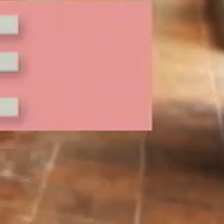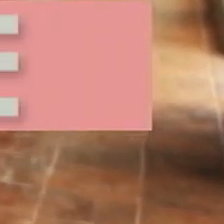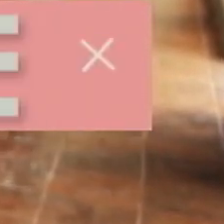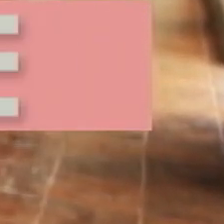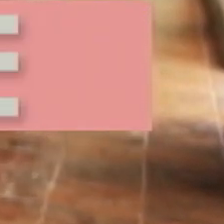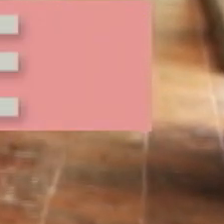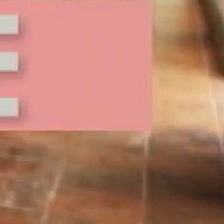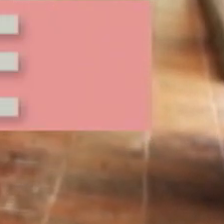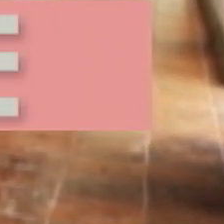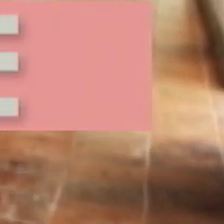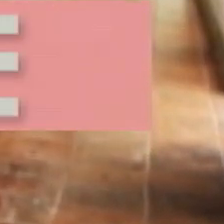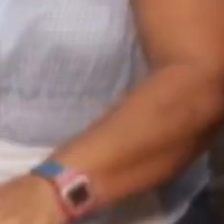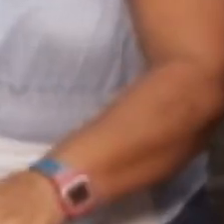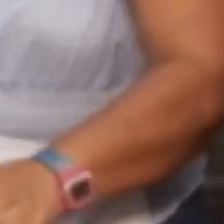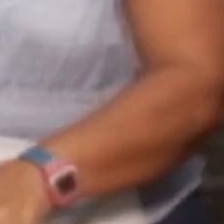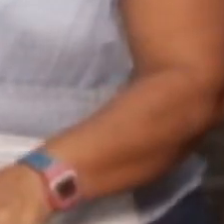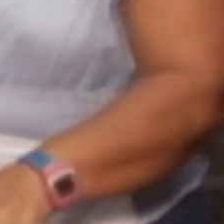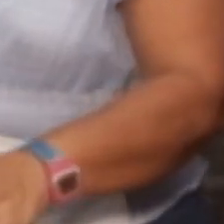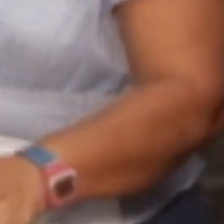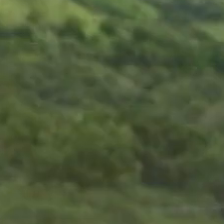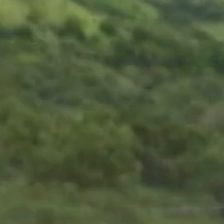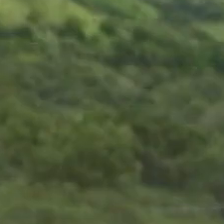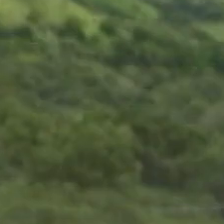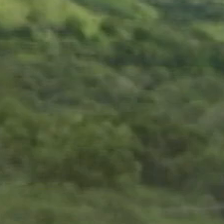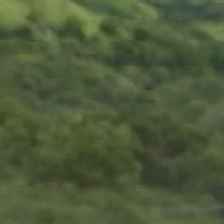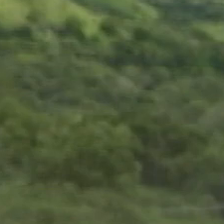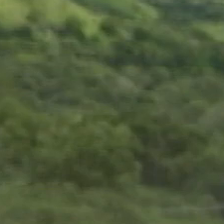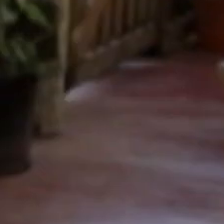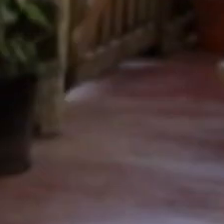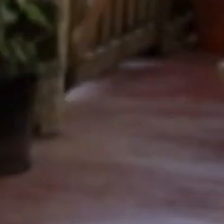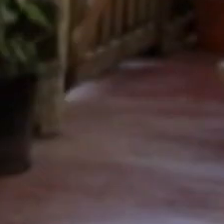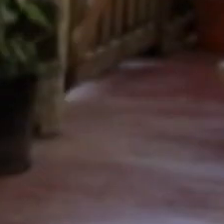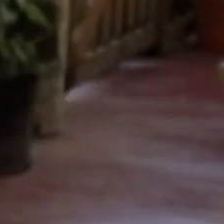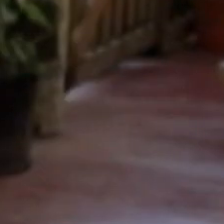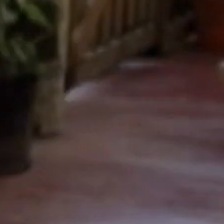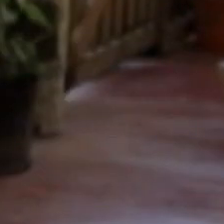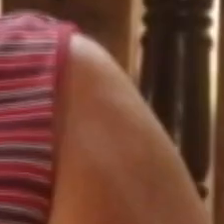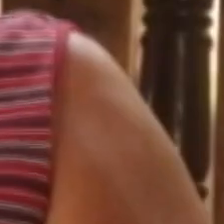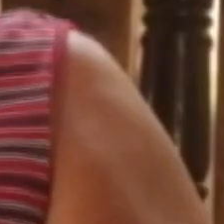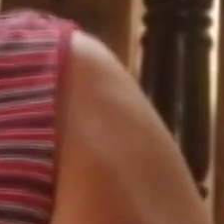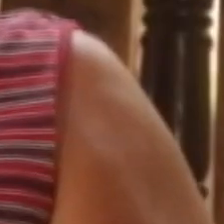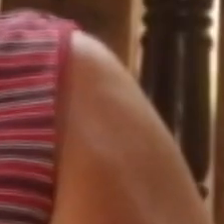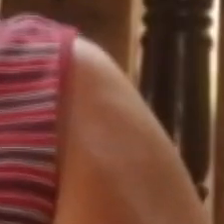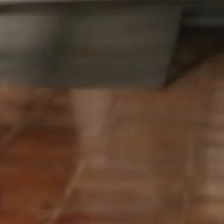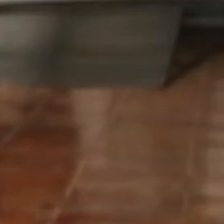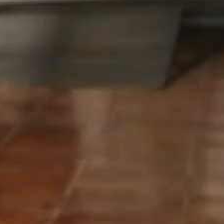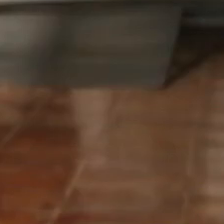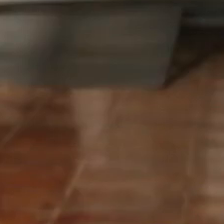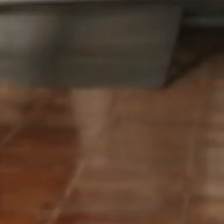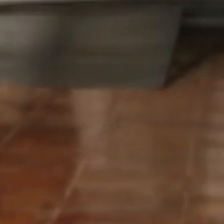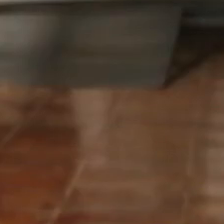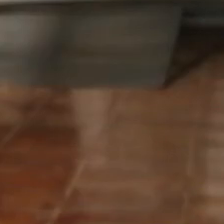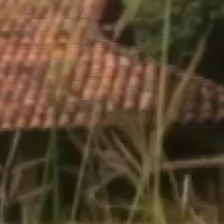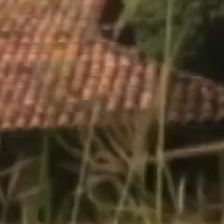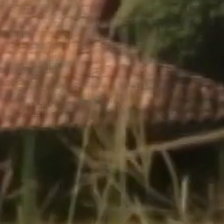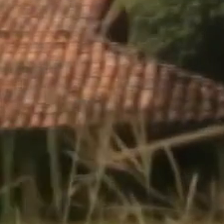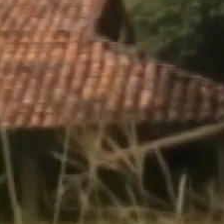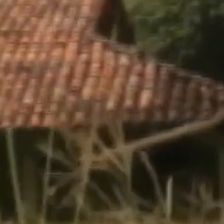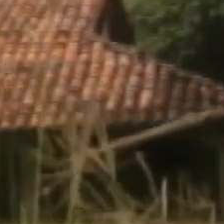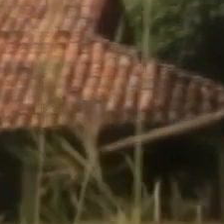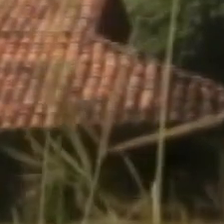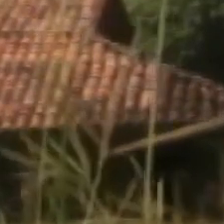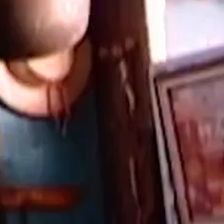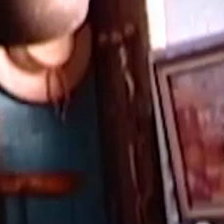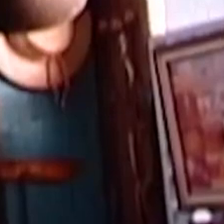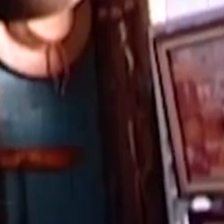de Altura, que narra la historia de distintas guanacastecas que sirvieron en los quehaceres domésticos de las grandes haciendas